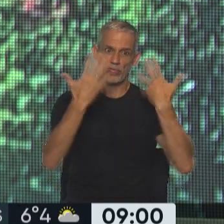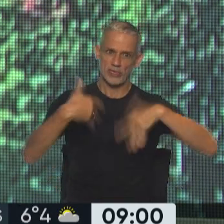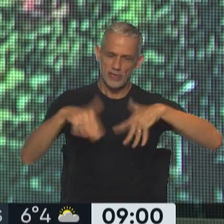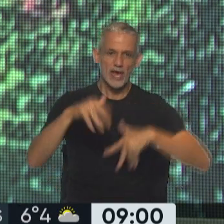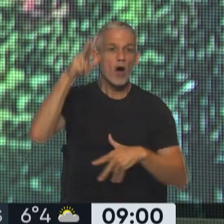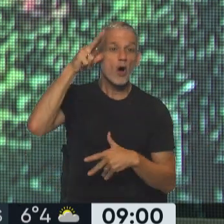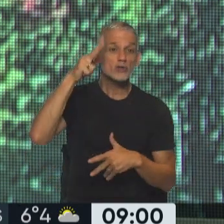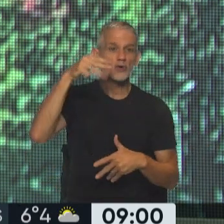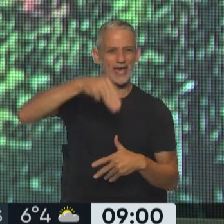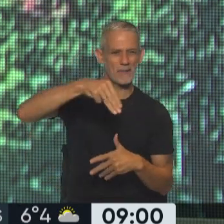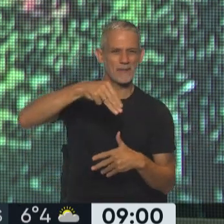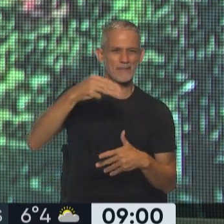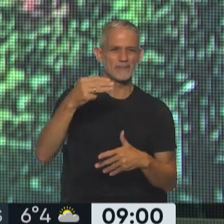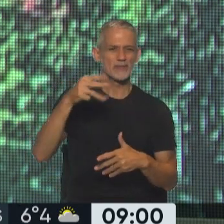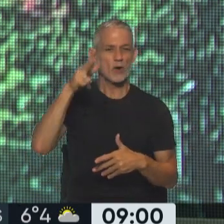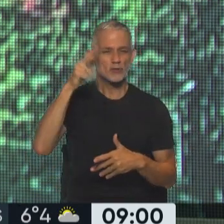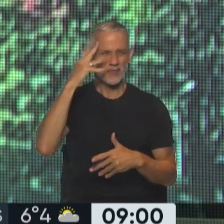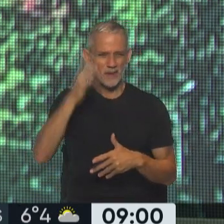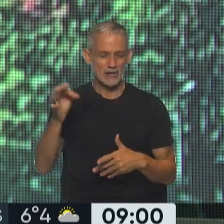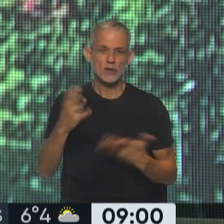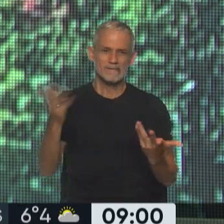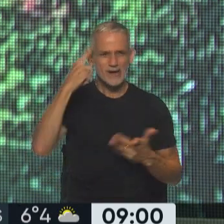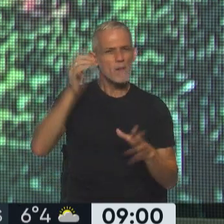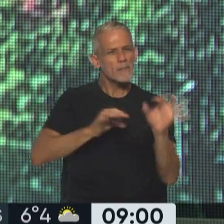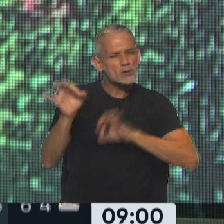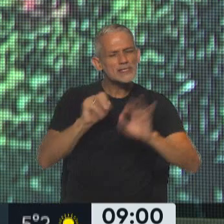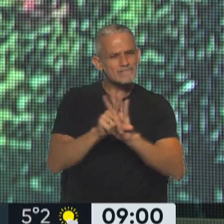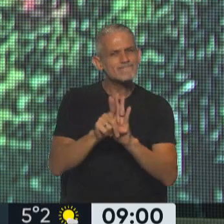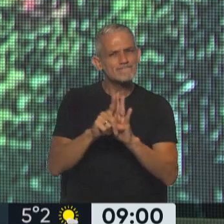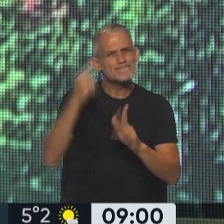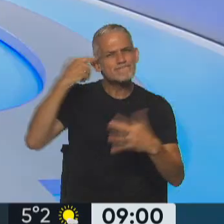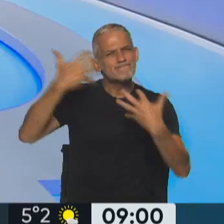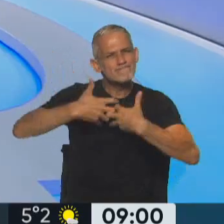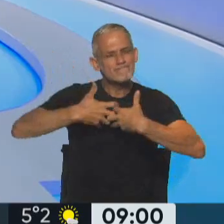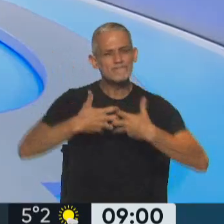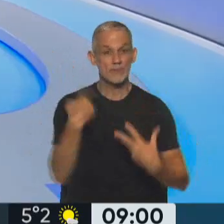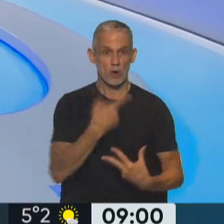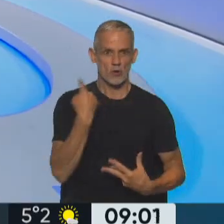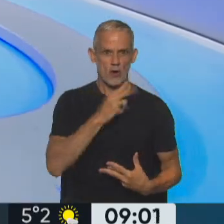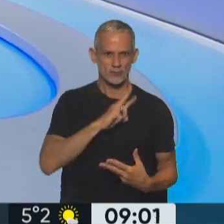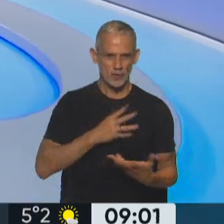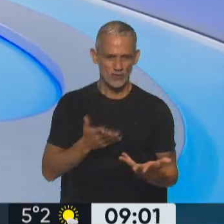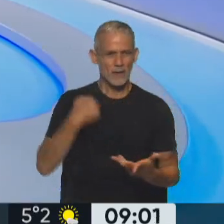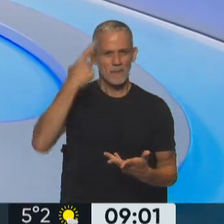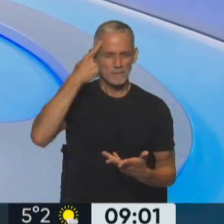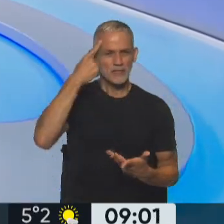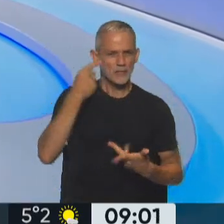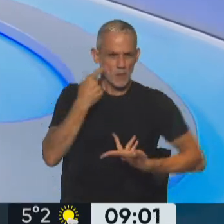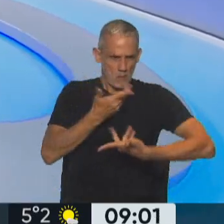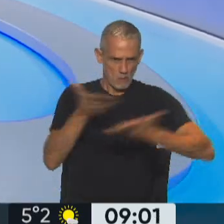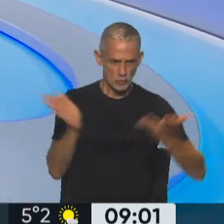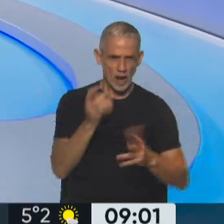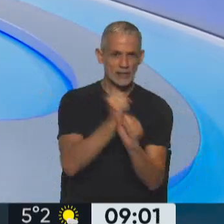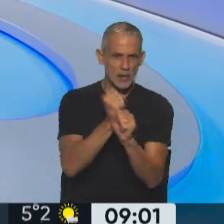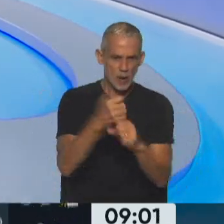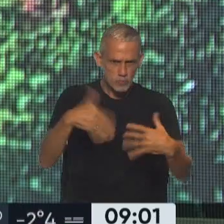El 8M llegó. Venimos pensando este proyecto de ley hace mucho tiempo. Nosotras creemos que hay que visibilizar el trabajo